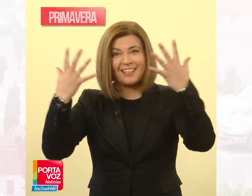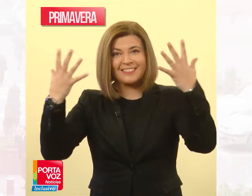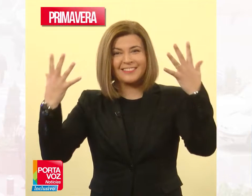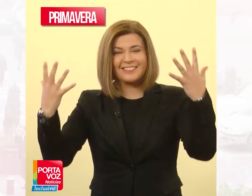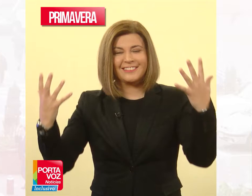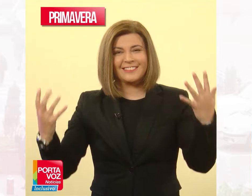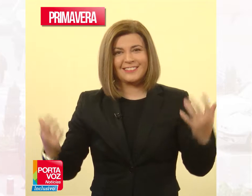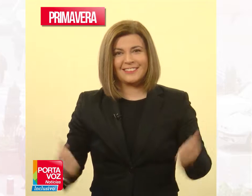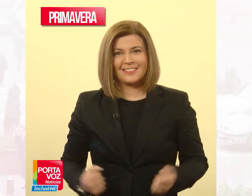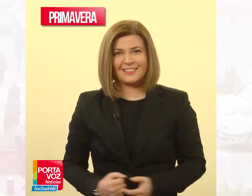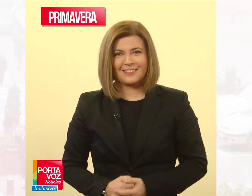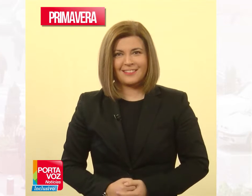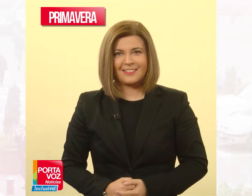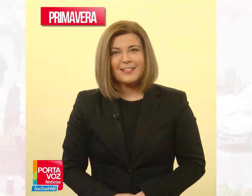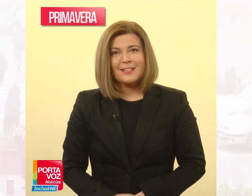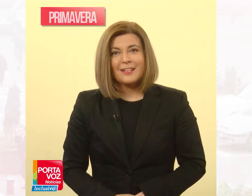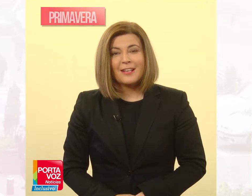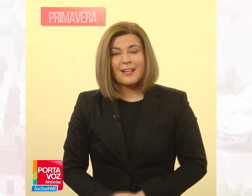Primavera Primavera